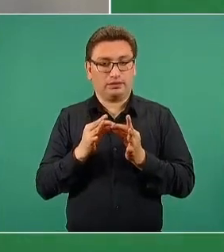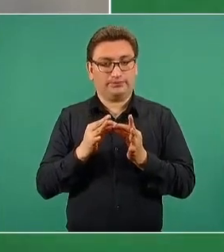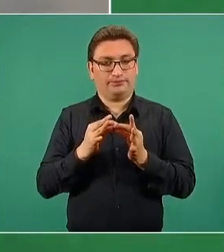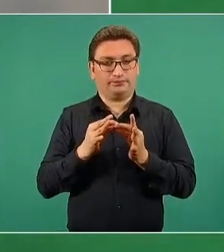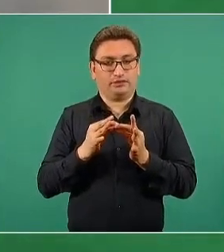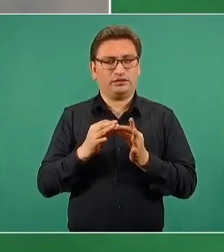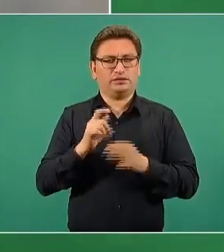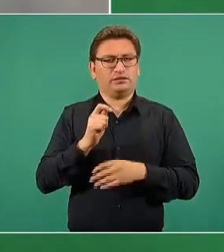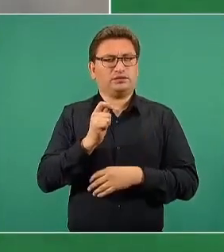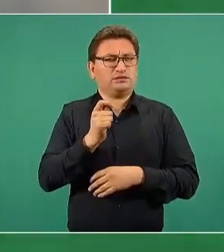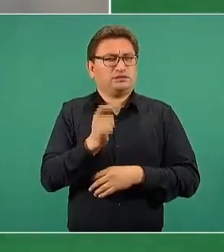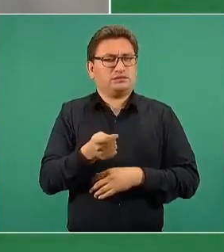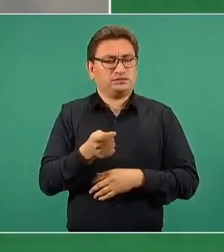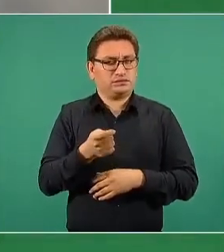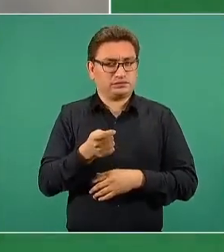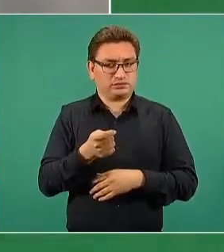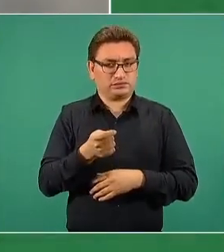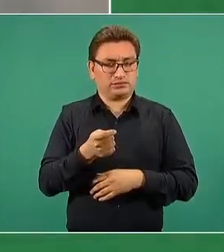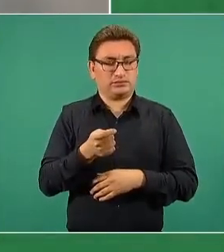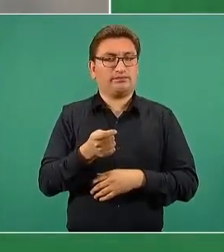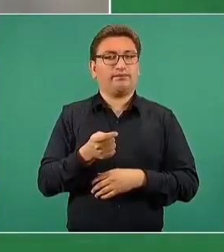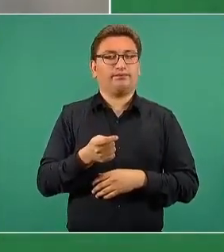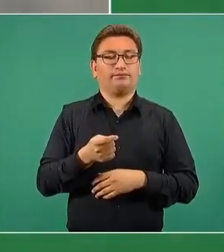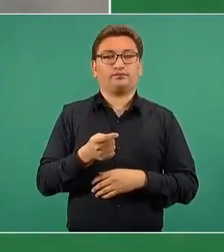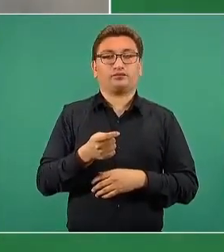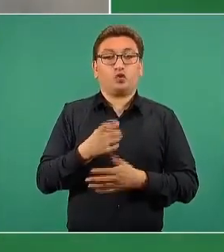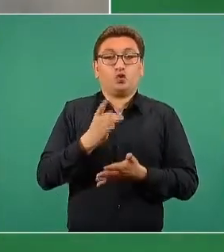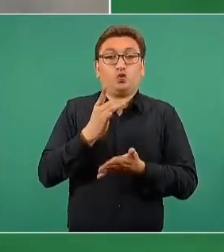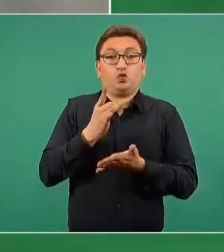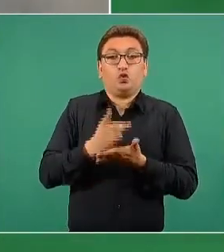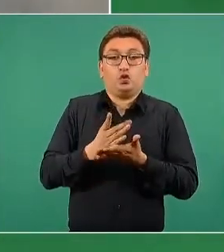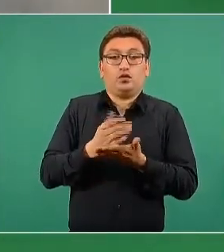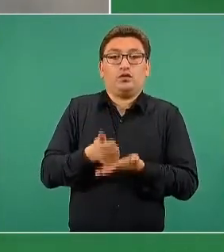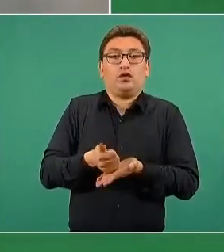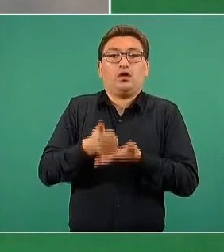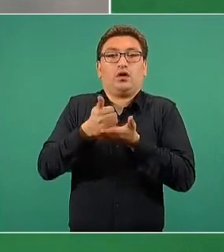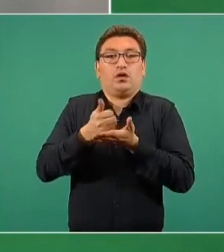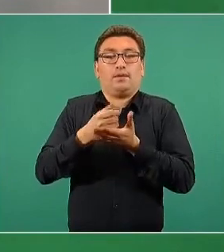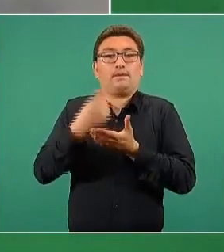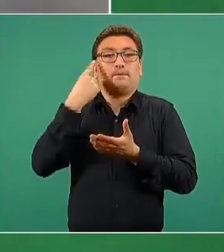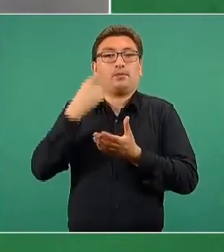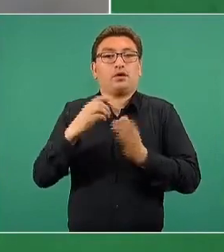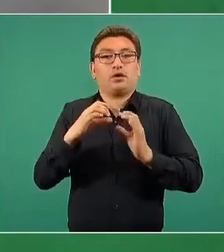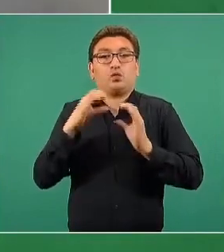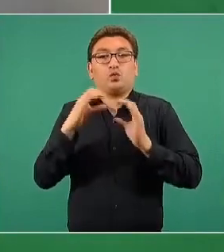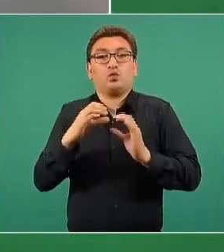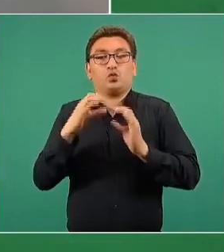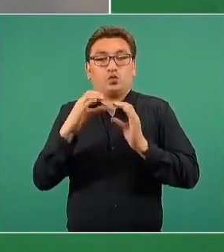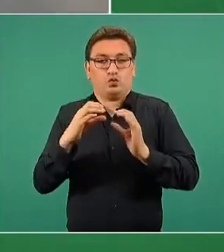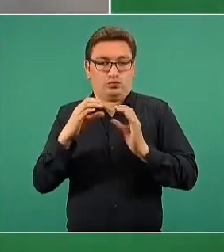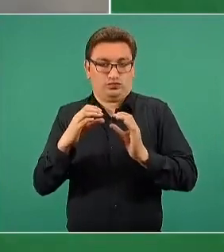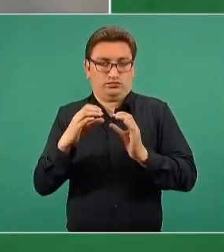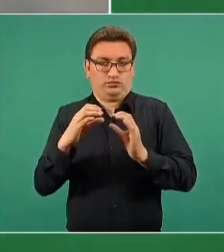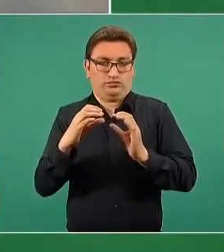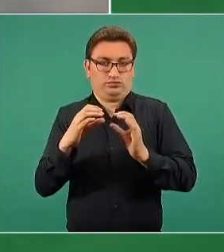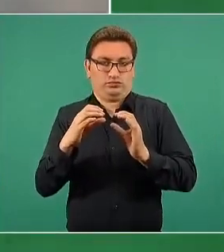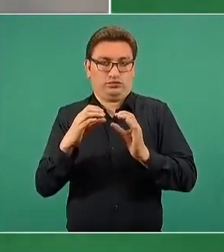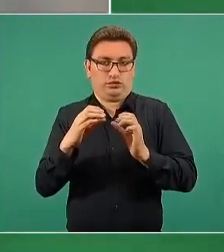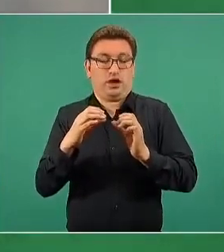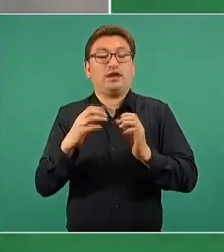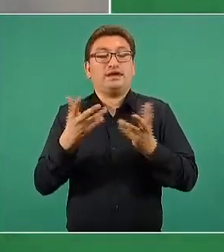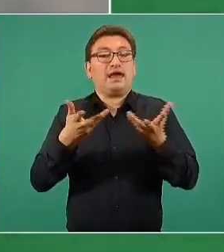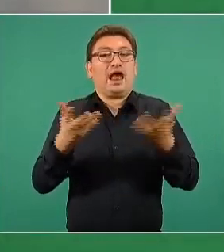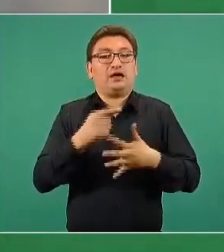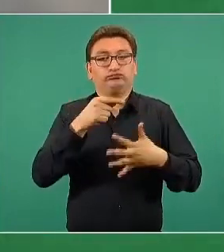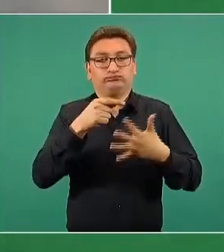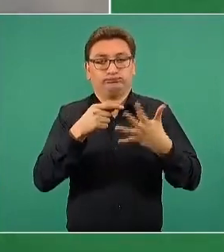específicamente, es una medida de prevención que se adhiere al resto de medidas